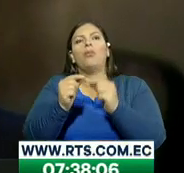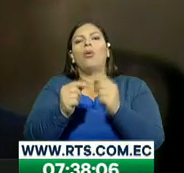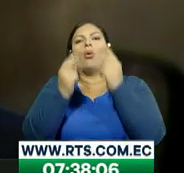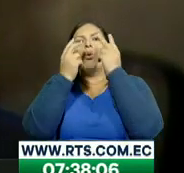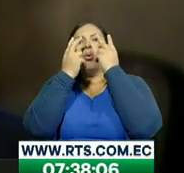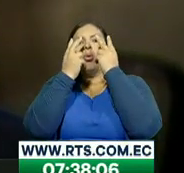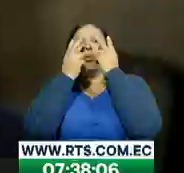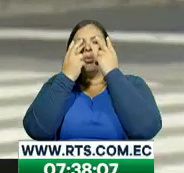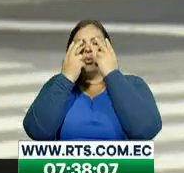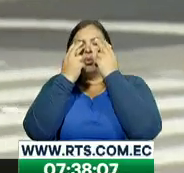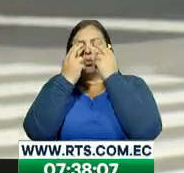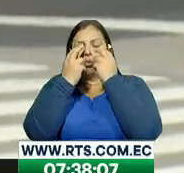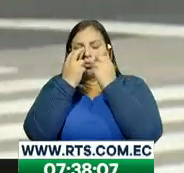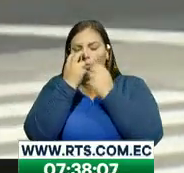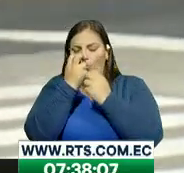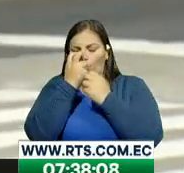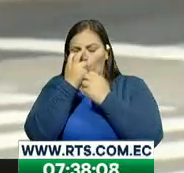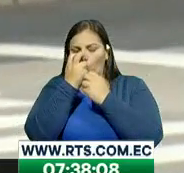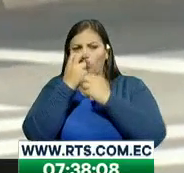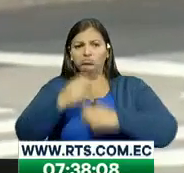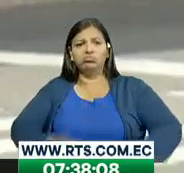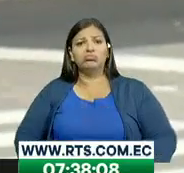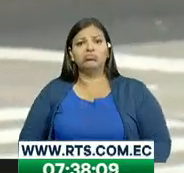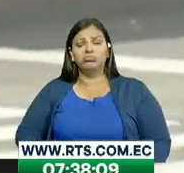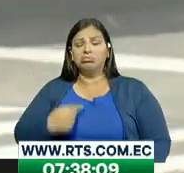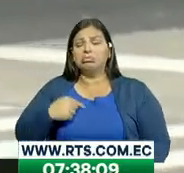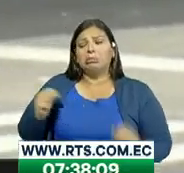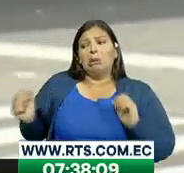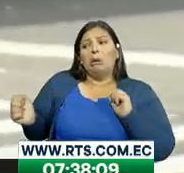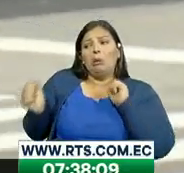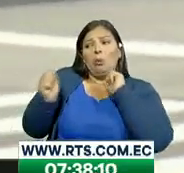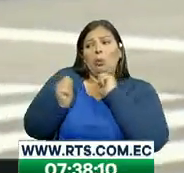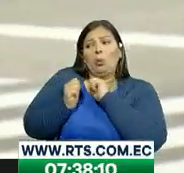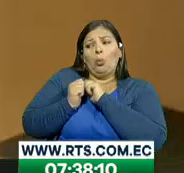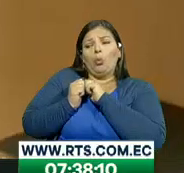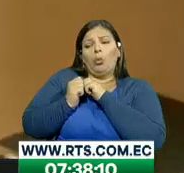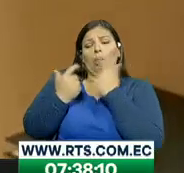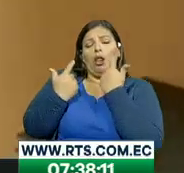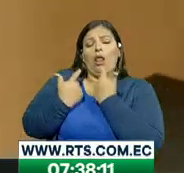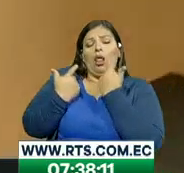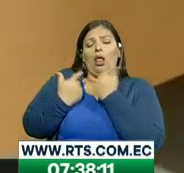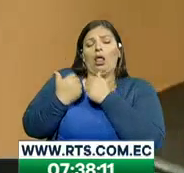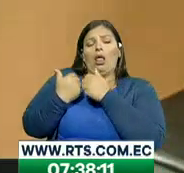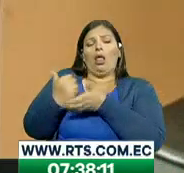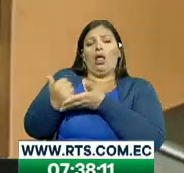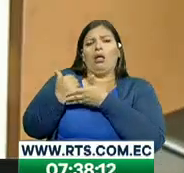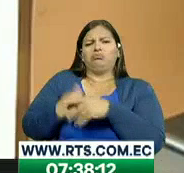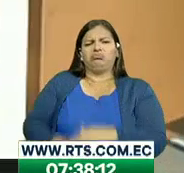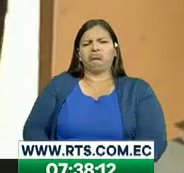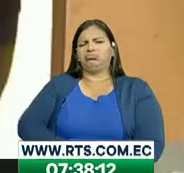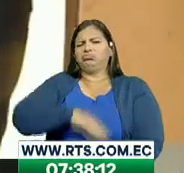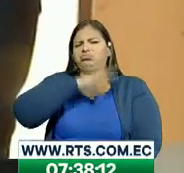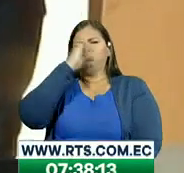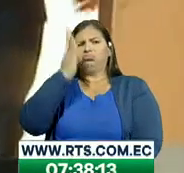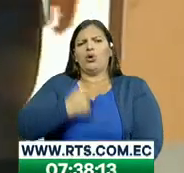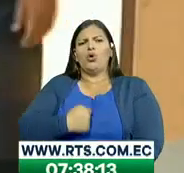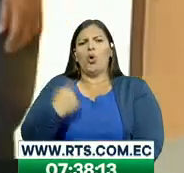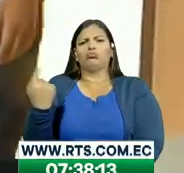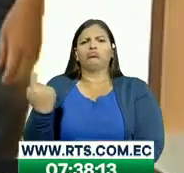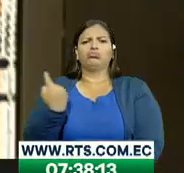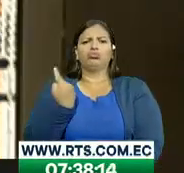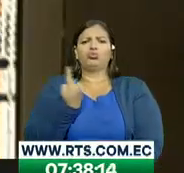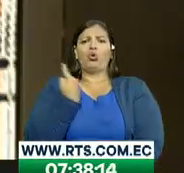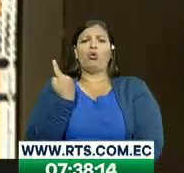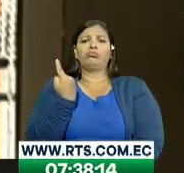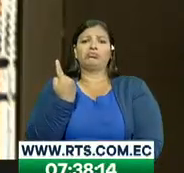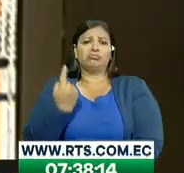con la ayuda de Dios. Él asiste al Centro Especializado 4 de Enero para personas con discapacidad visual para recibir orientación en